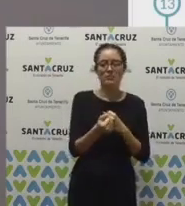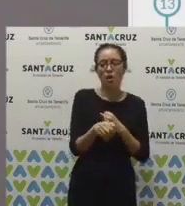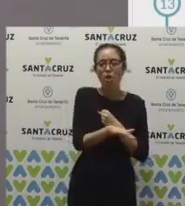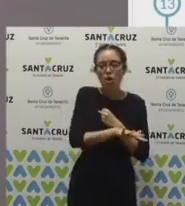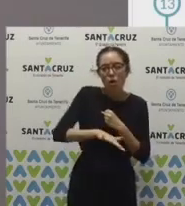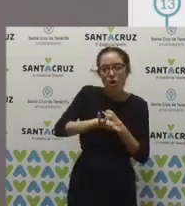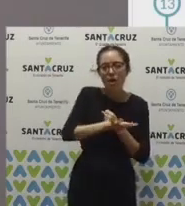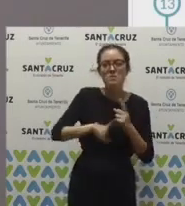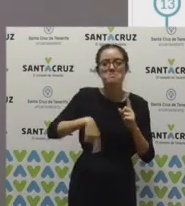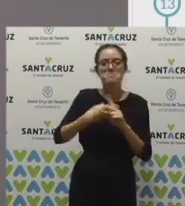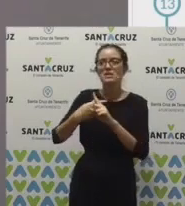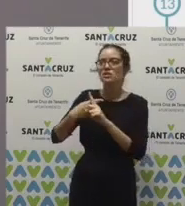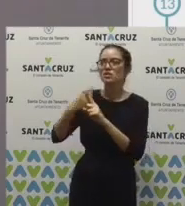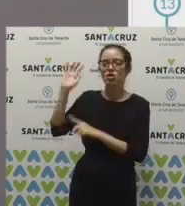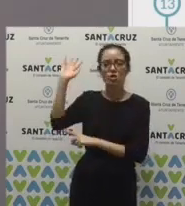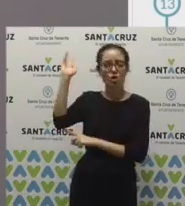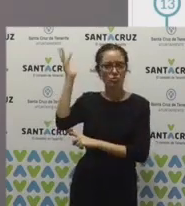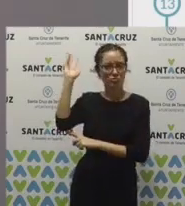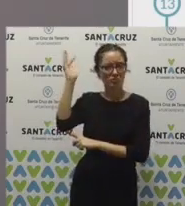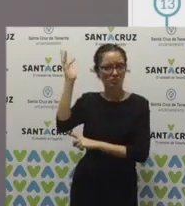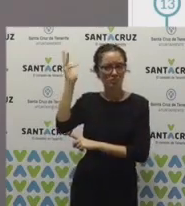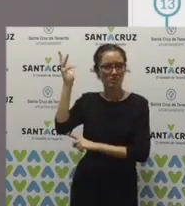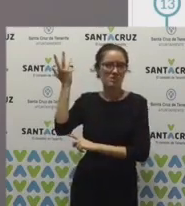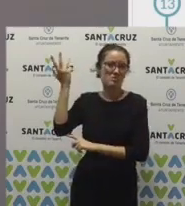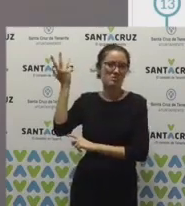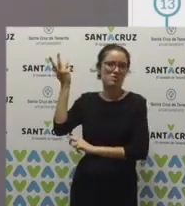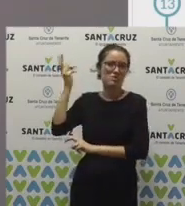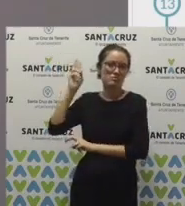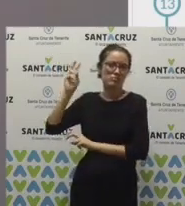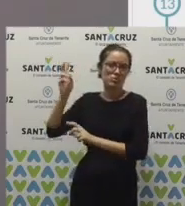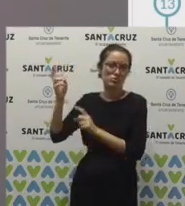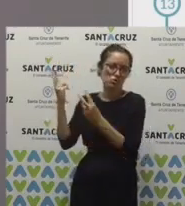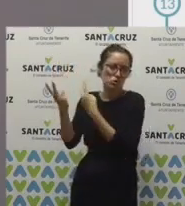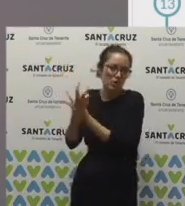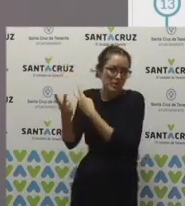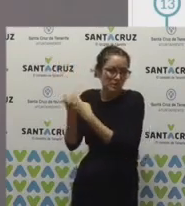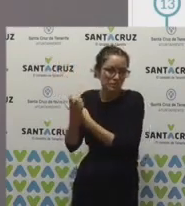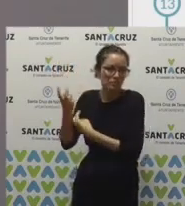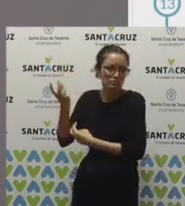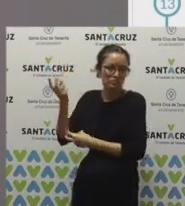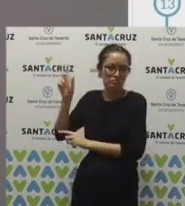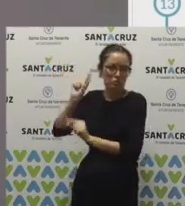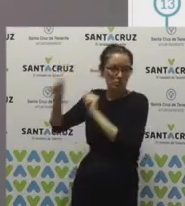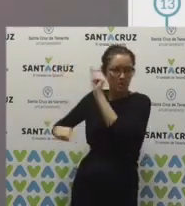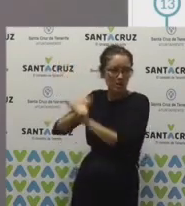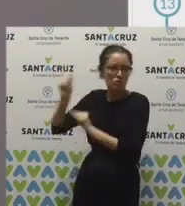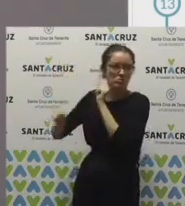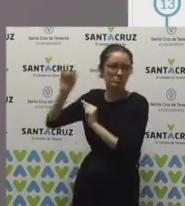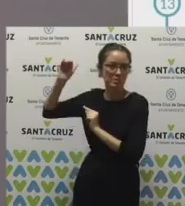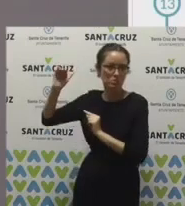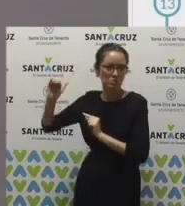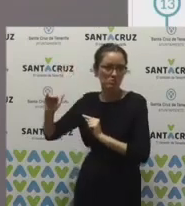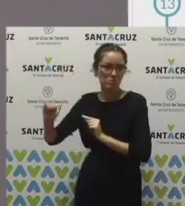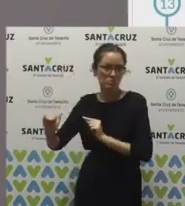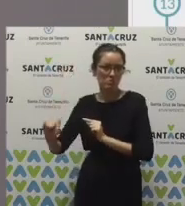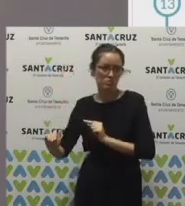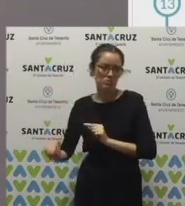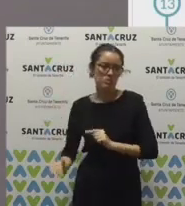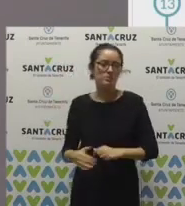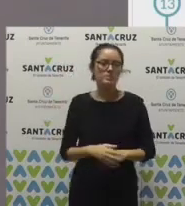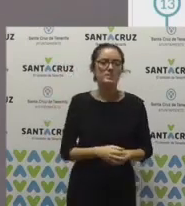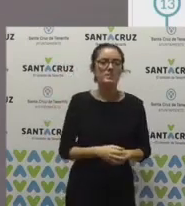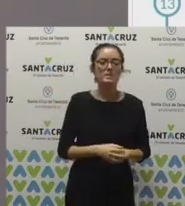contaminación que genera el transporte de recursos de zonas geográficas lejanas además reiteraron que en vista de las